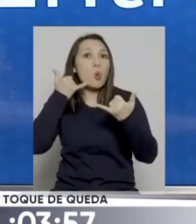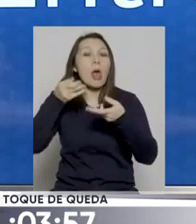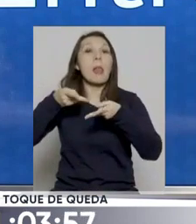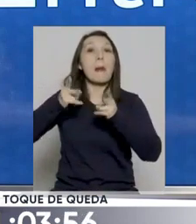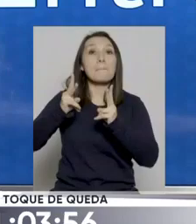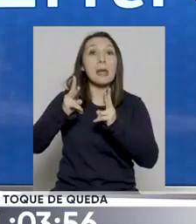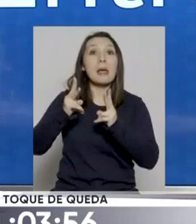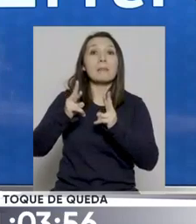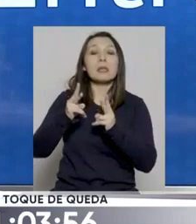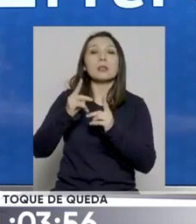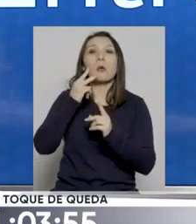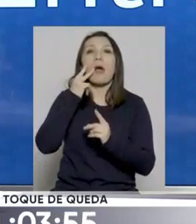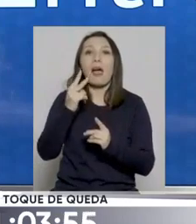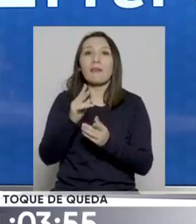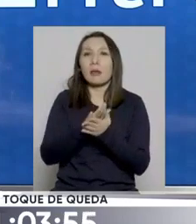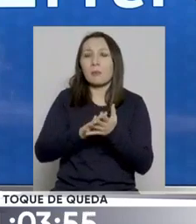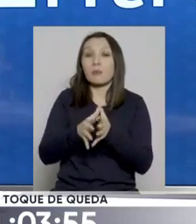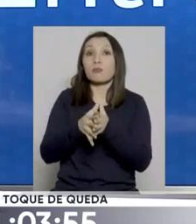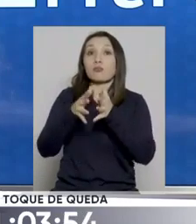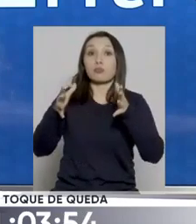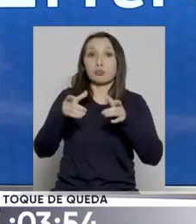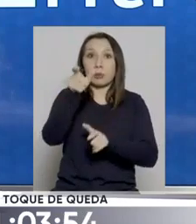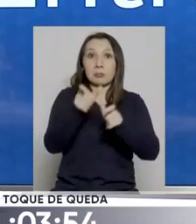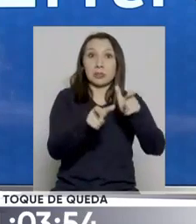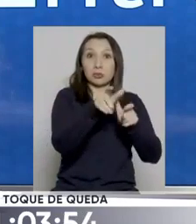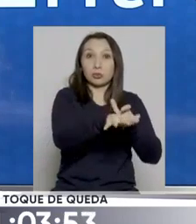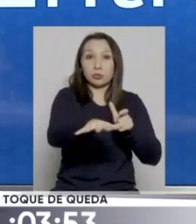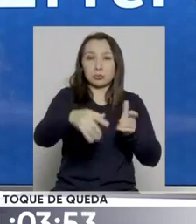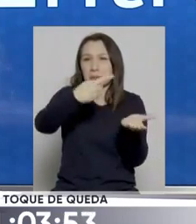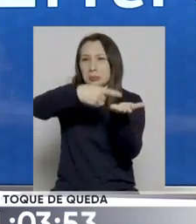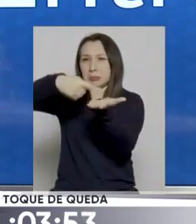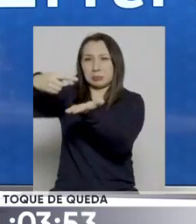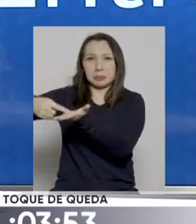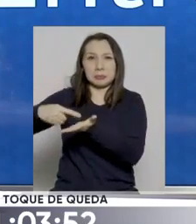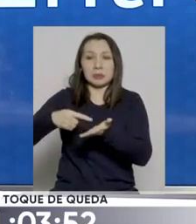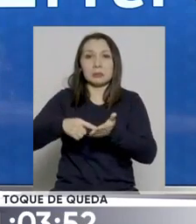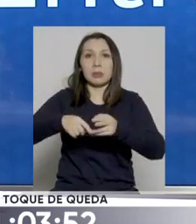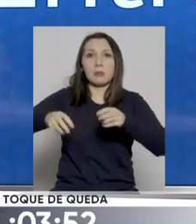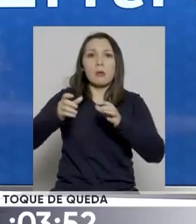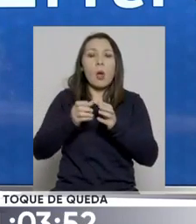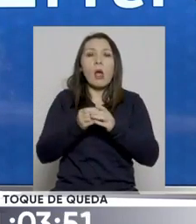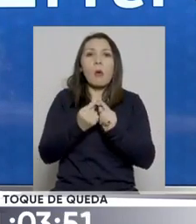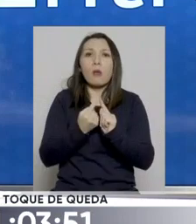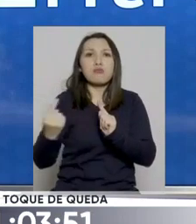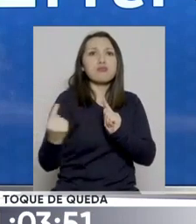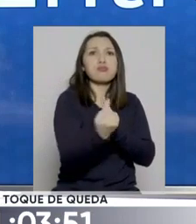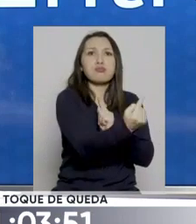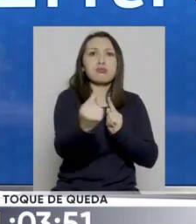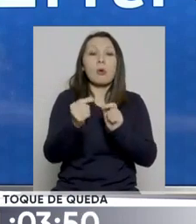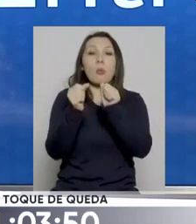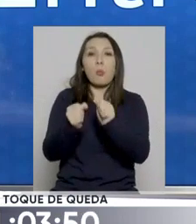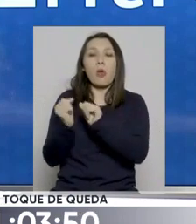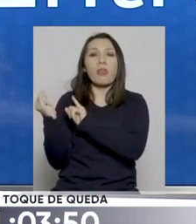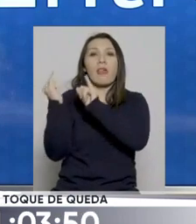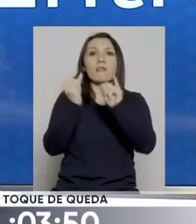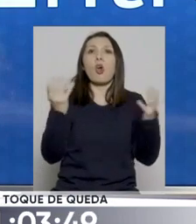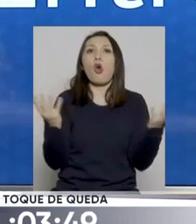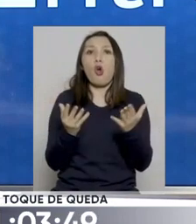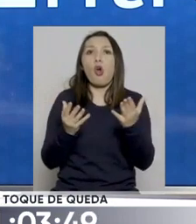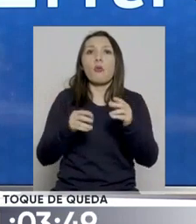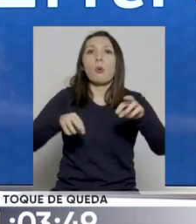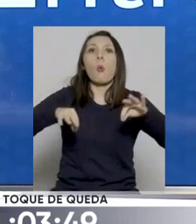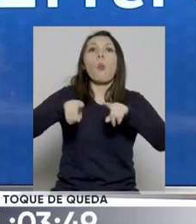permite que empaquetados en grandes grupos de miles de movimientos podamos informar cómo se está